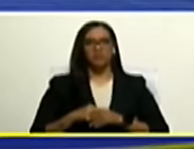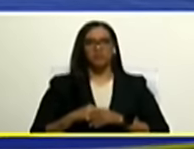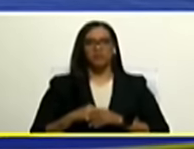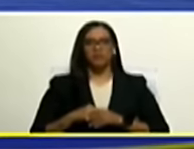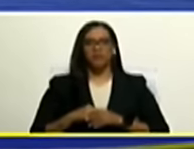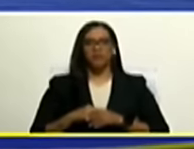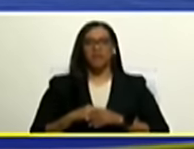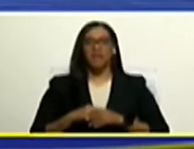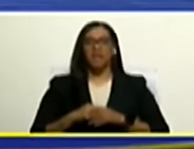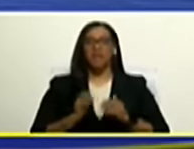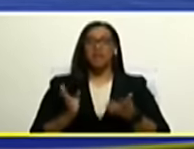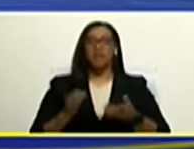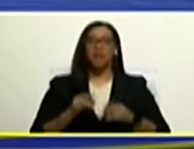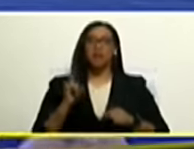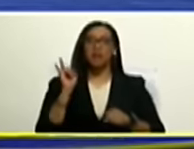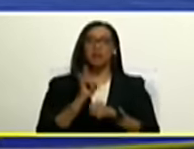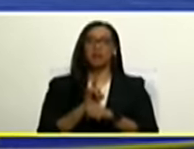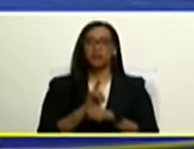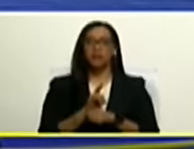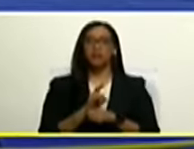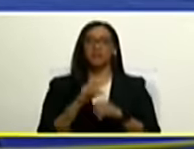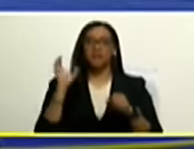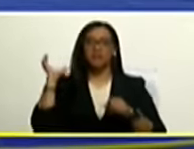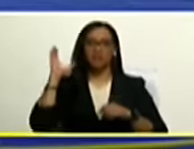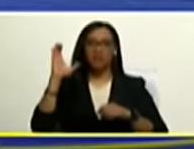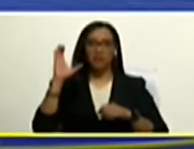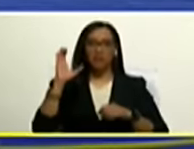de la ausencia y la destrucción absoluta del Estado,